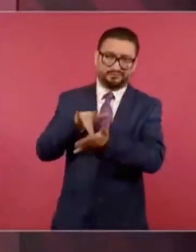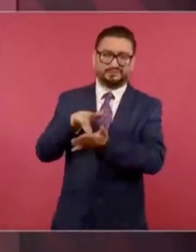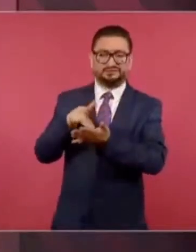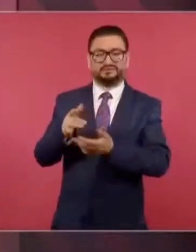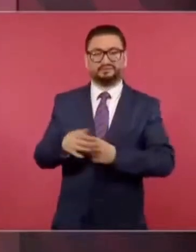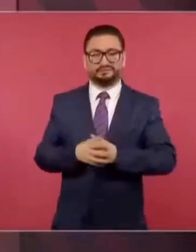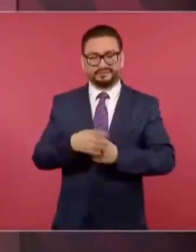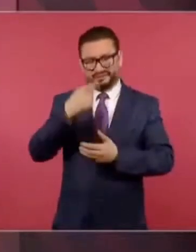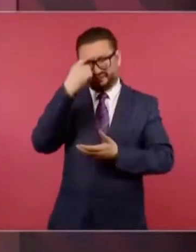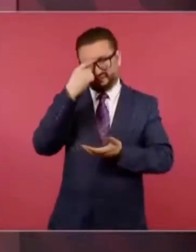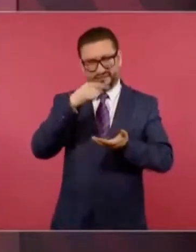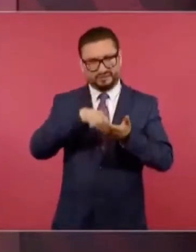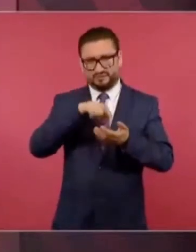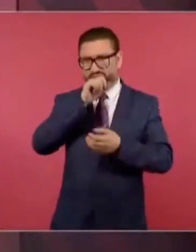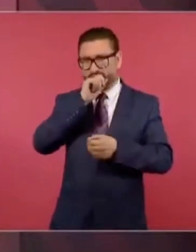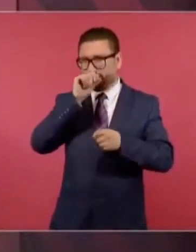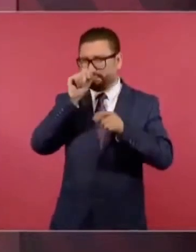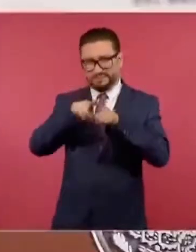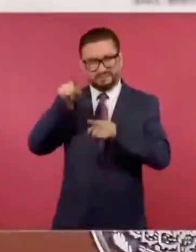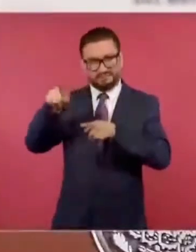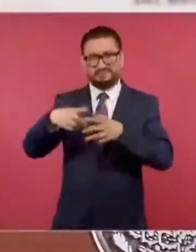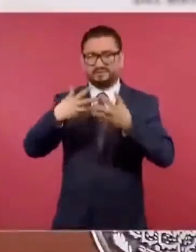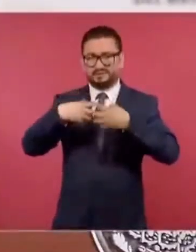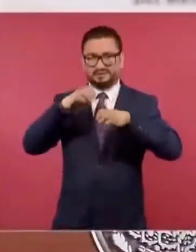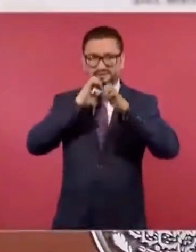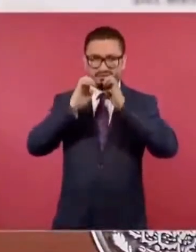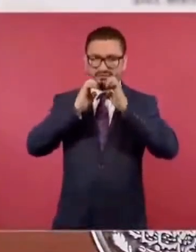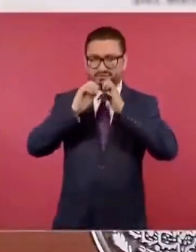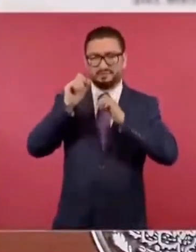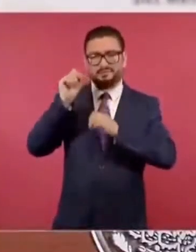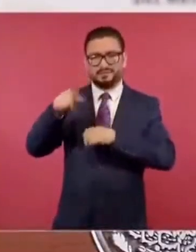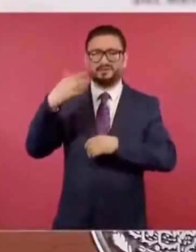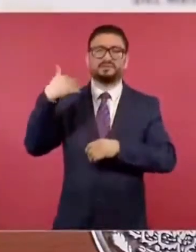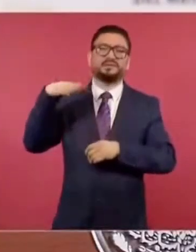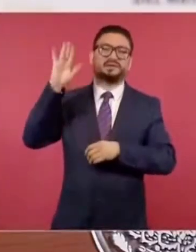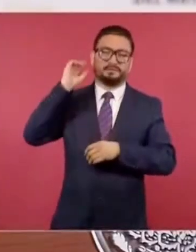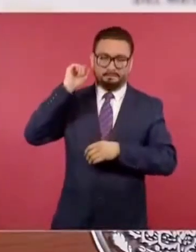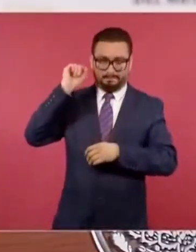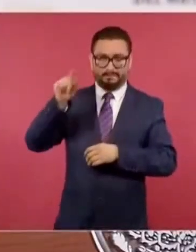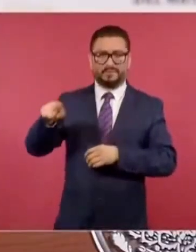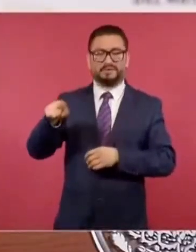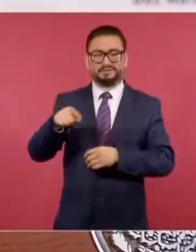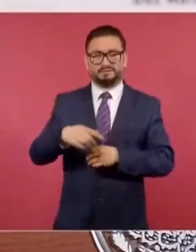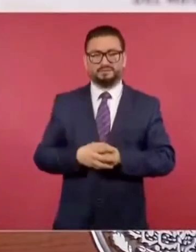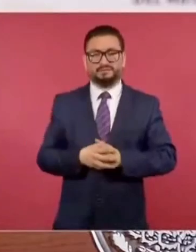Creo que la misma encuestadora de aquellos tiempos,